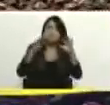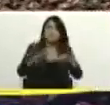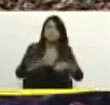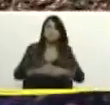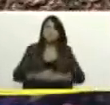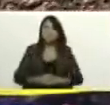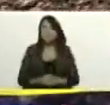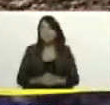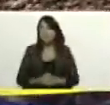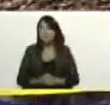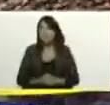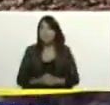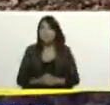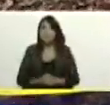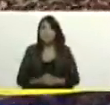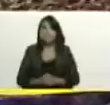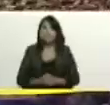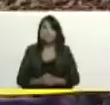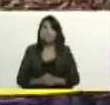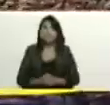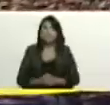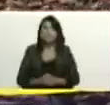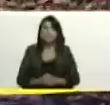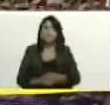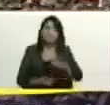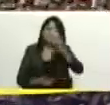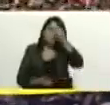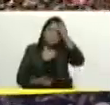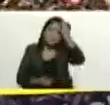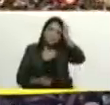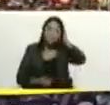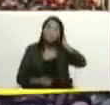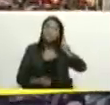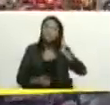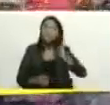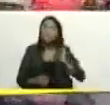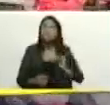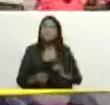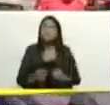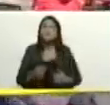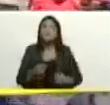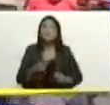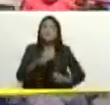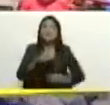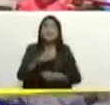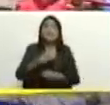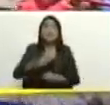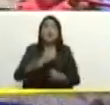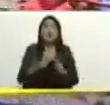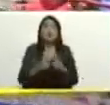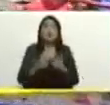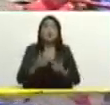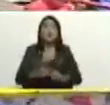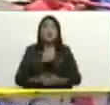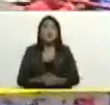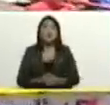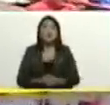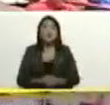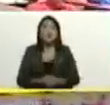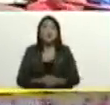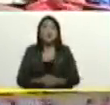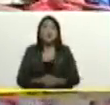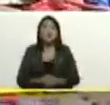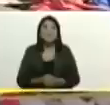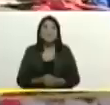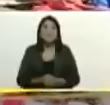rendirle honores, rendirle reconocimiento a alguien, es al pueblo bolivariano,